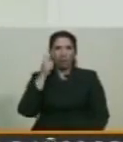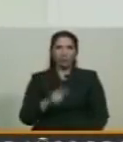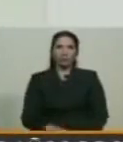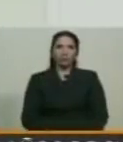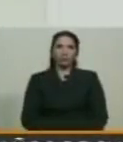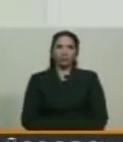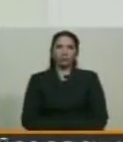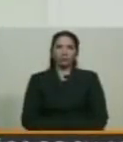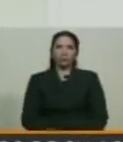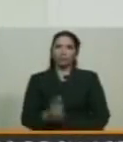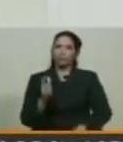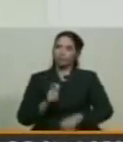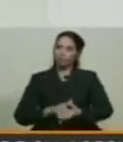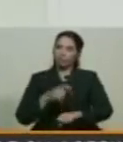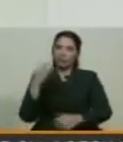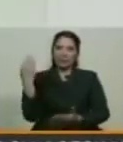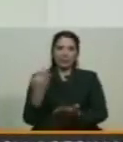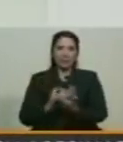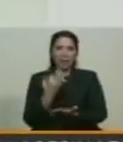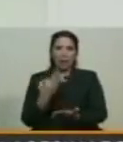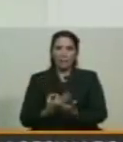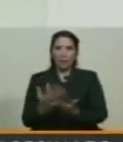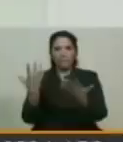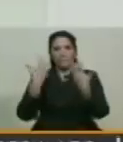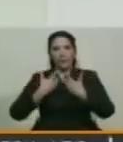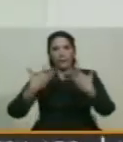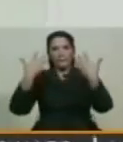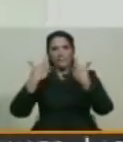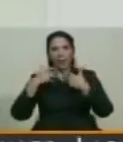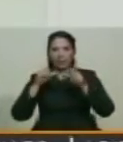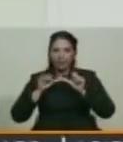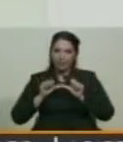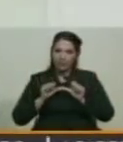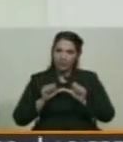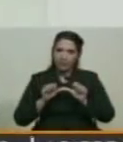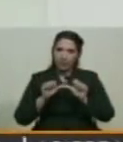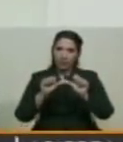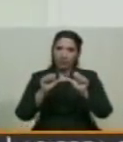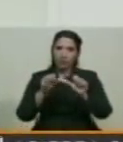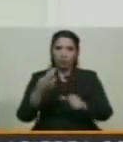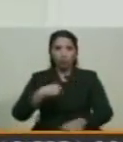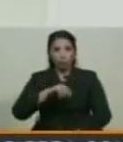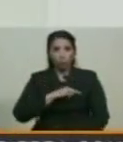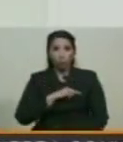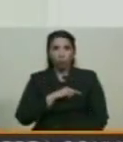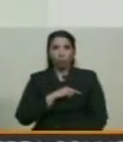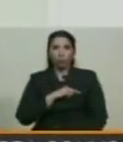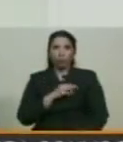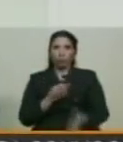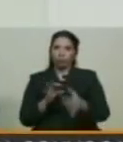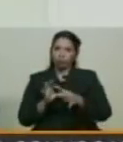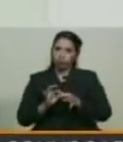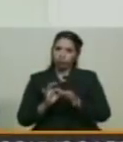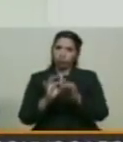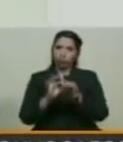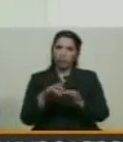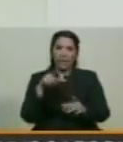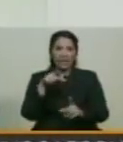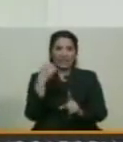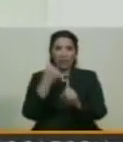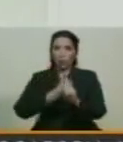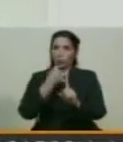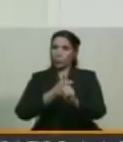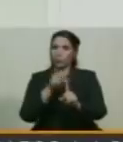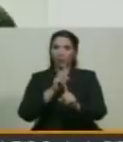minuto a minuto, nos alimentamos de ello para seguir la lucha, porque estamos convencidos que esta lucha no ha cesado.